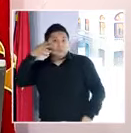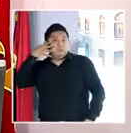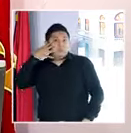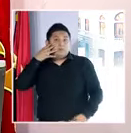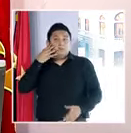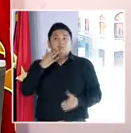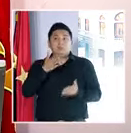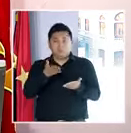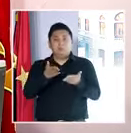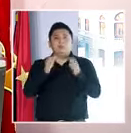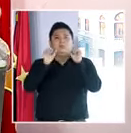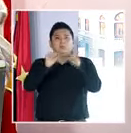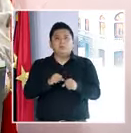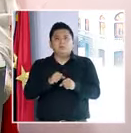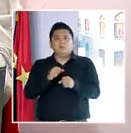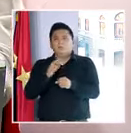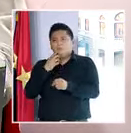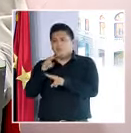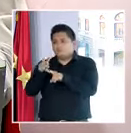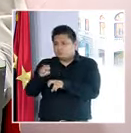permitirá la siembra